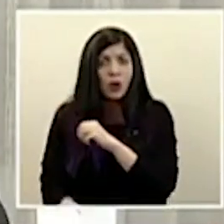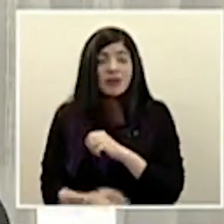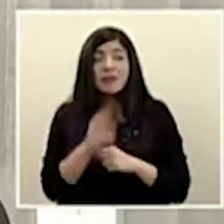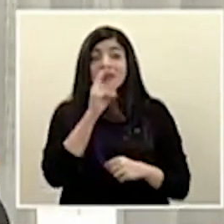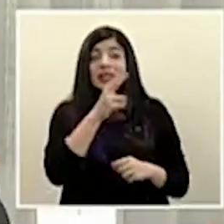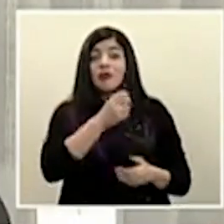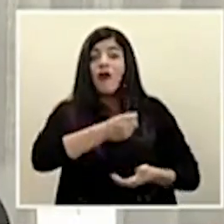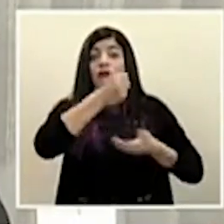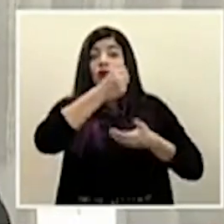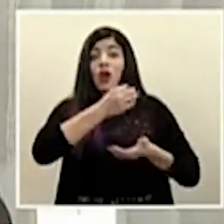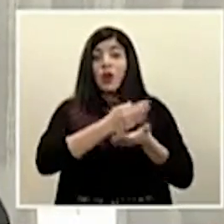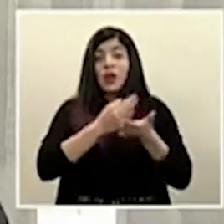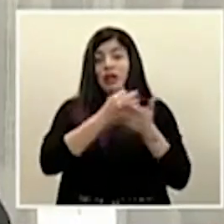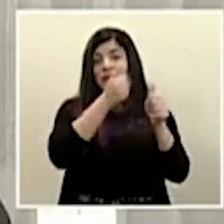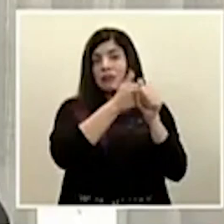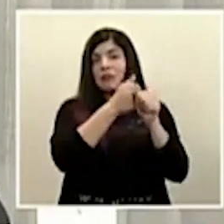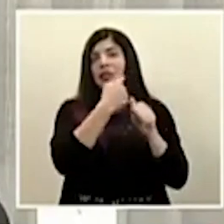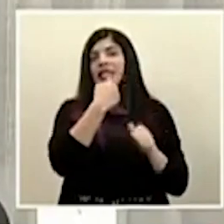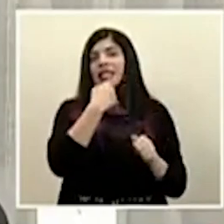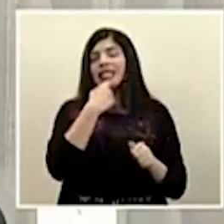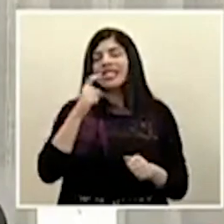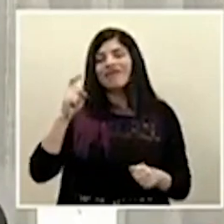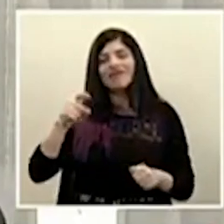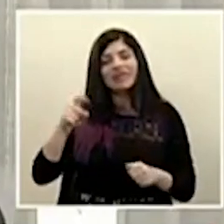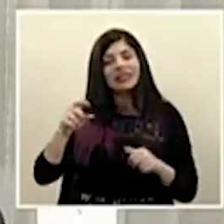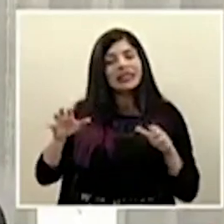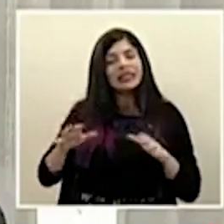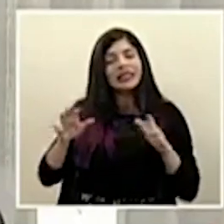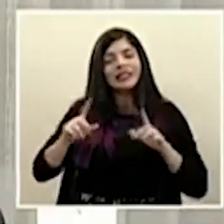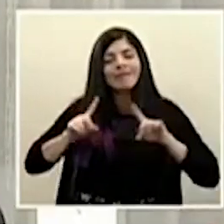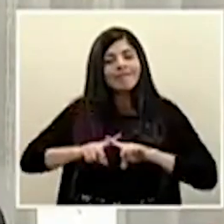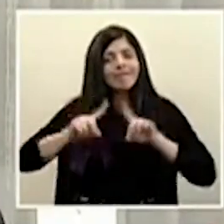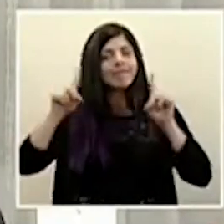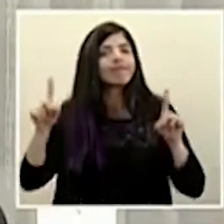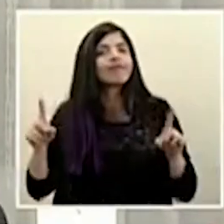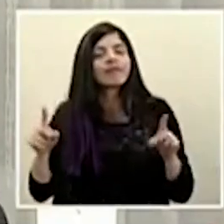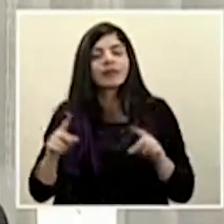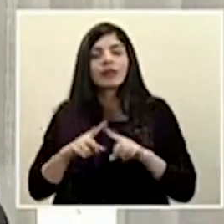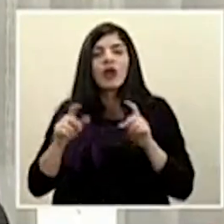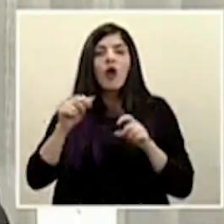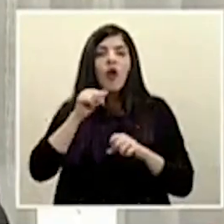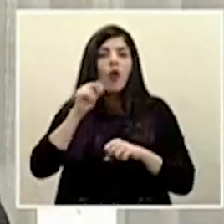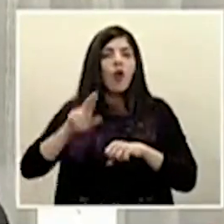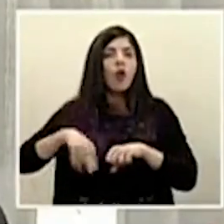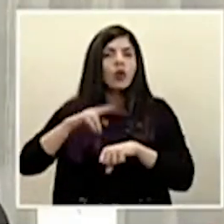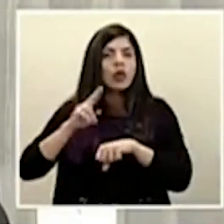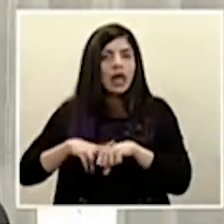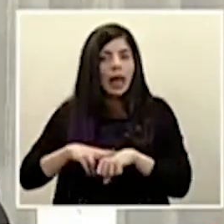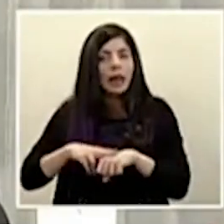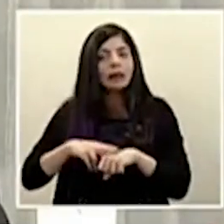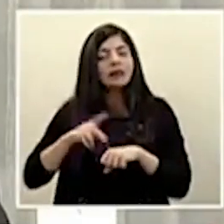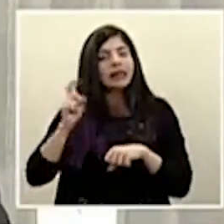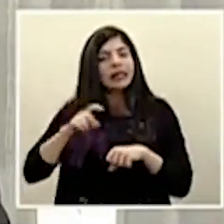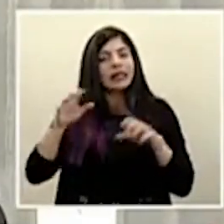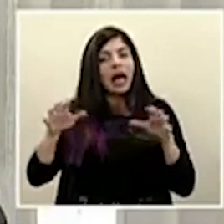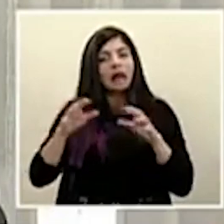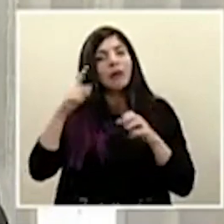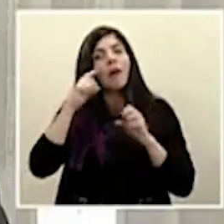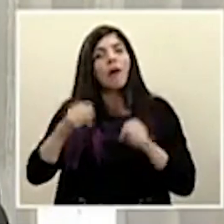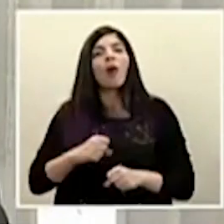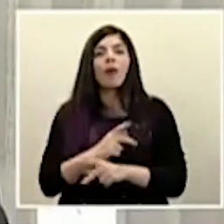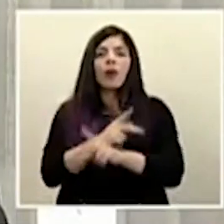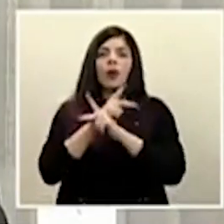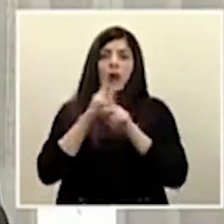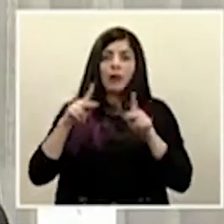dijo que se requieren acciones excepcionales y extraordinarias para proteger a la gente. Entonces,